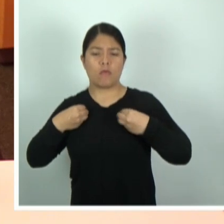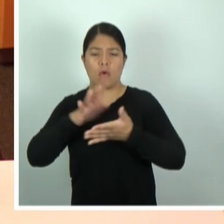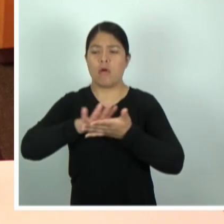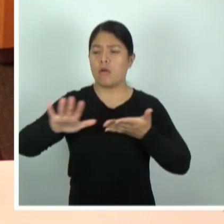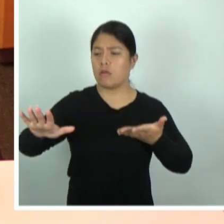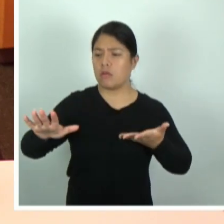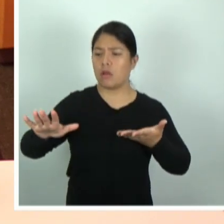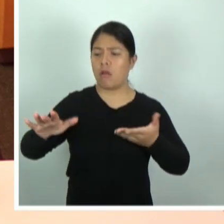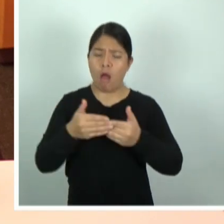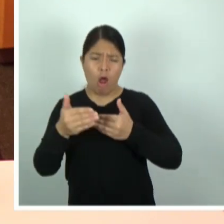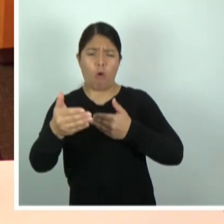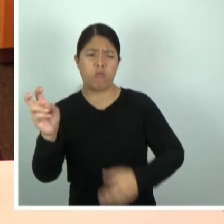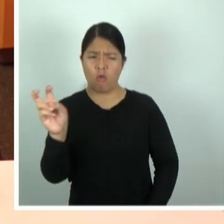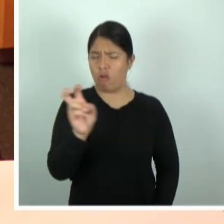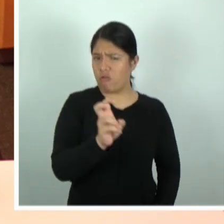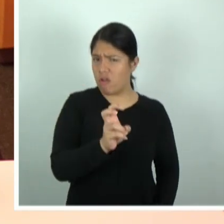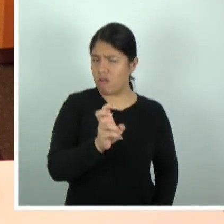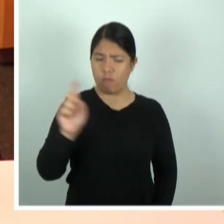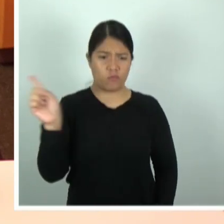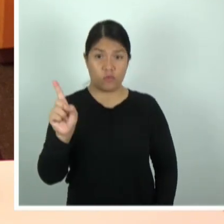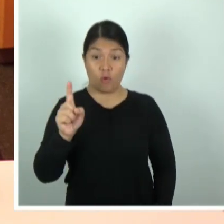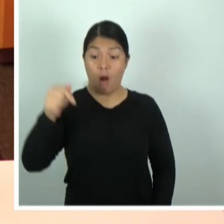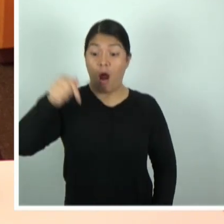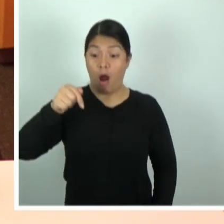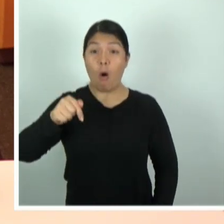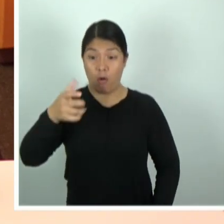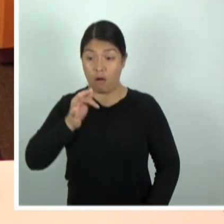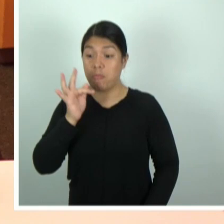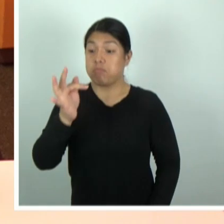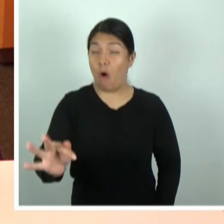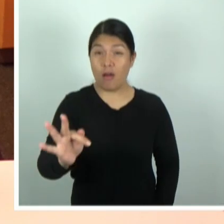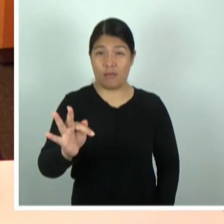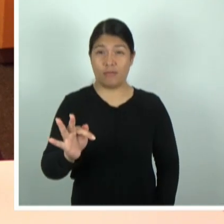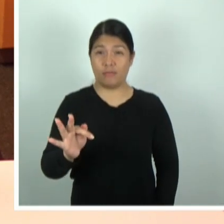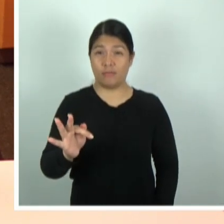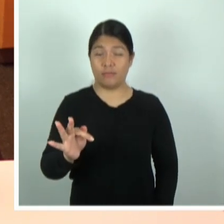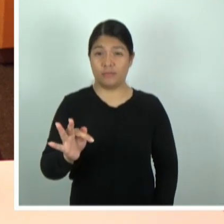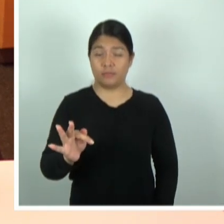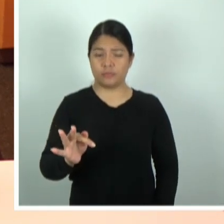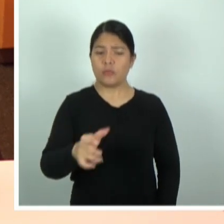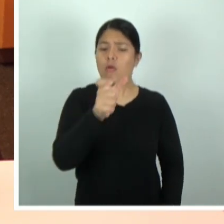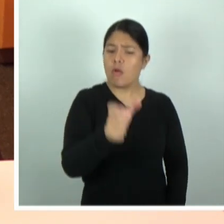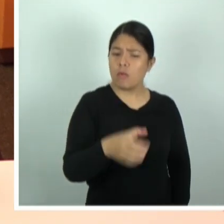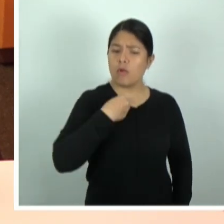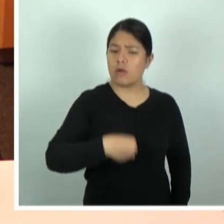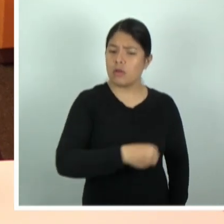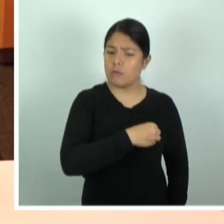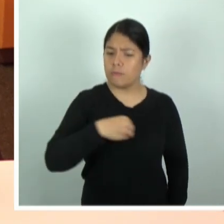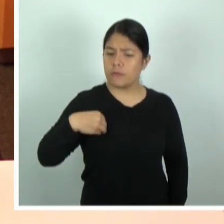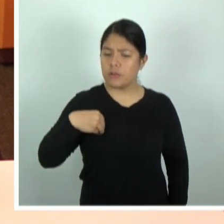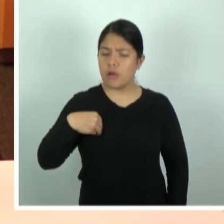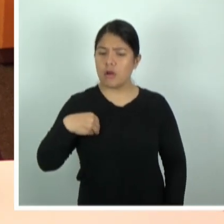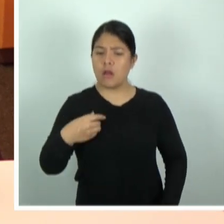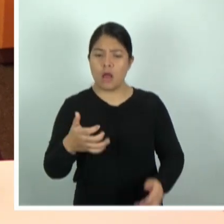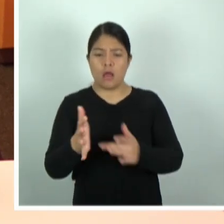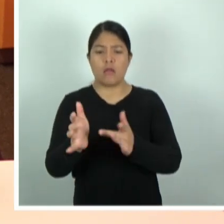ahora. Ser creyente, ser cristiano, un discípulo de Jesucristo, significa